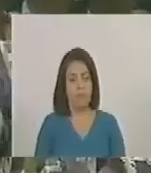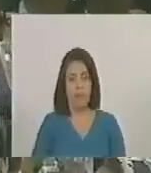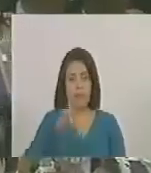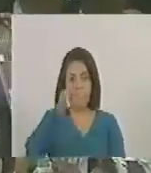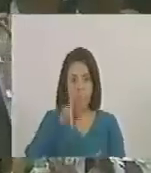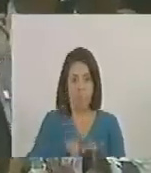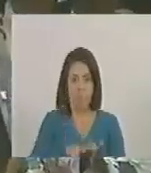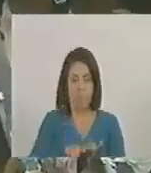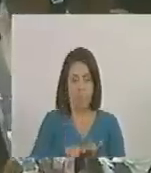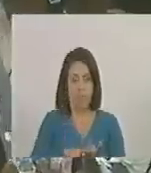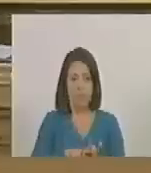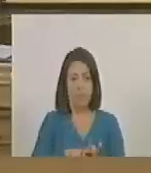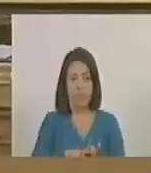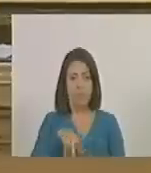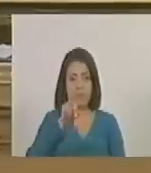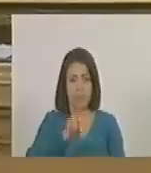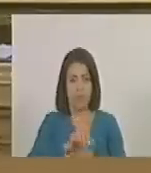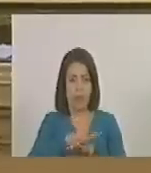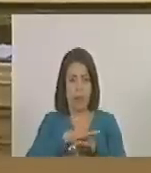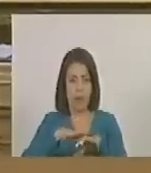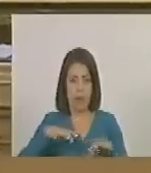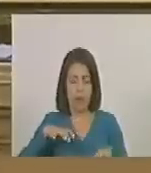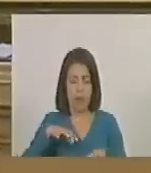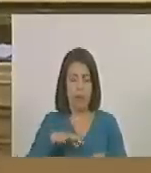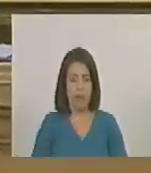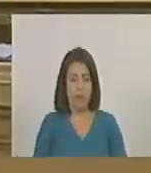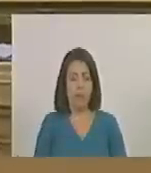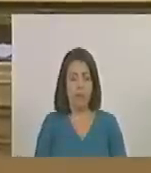Queda aprobado por mayoría